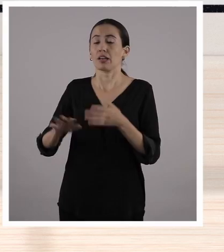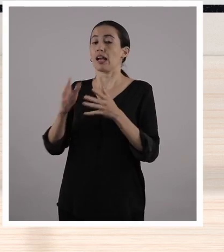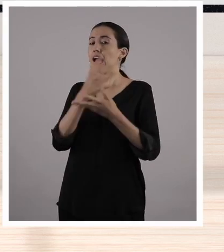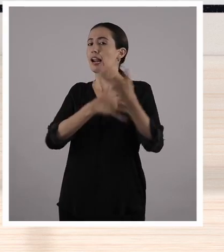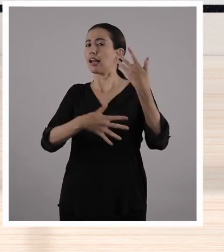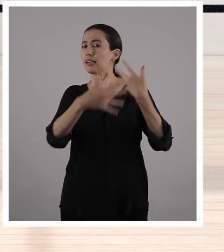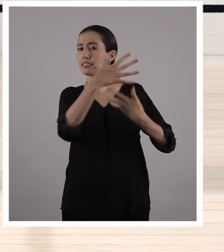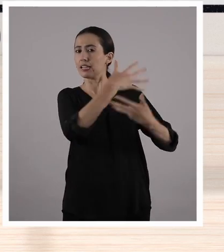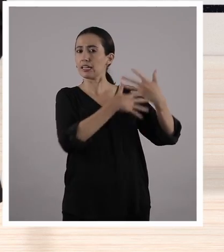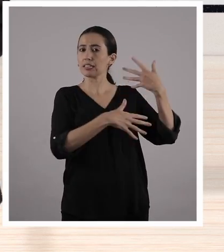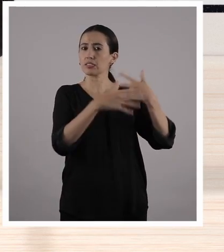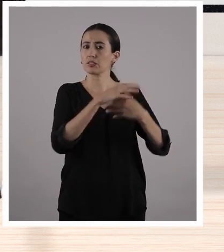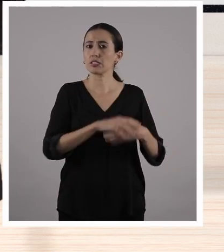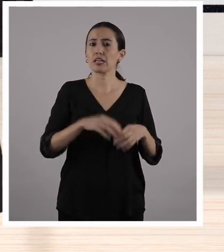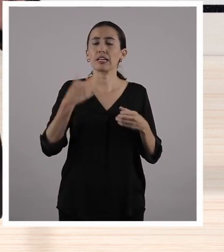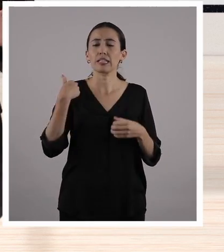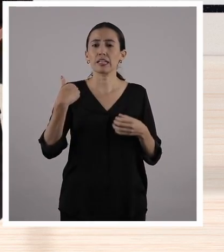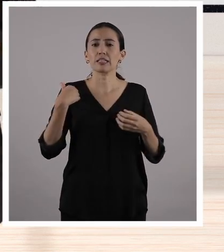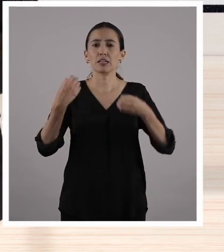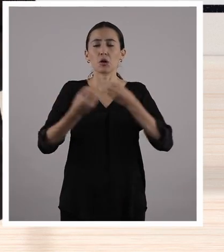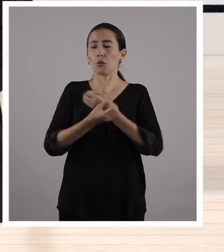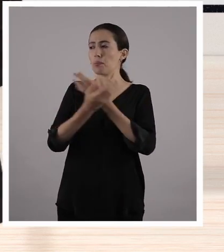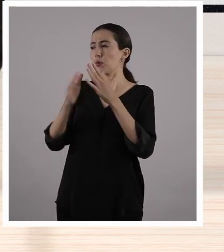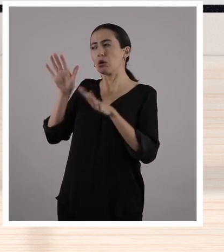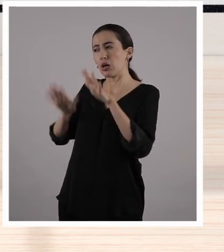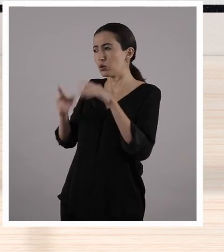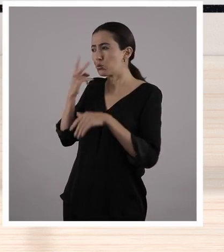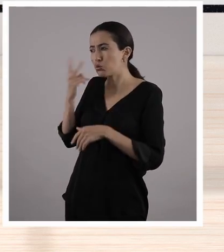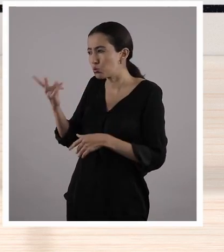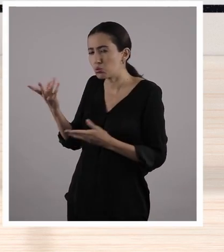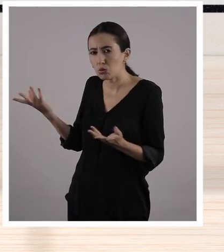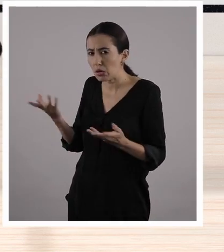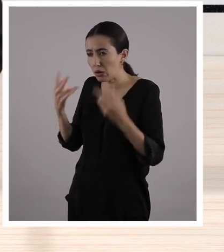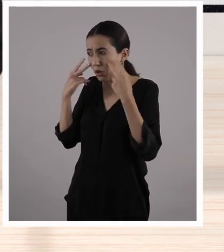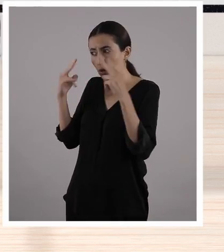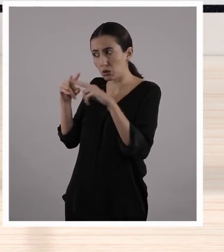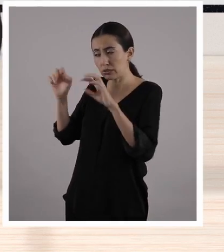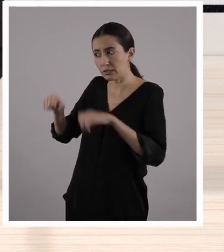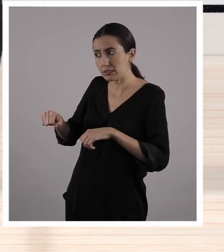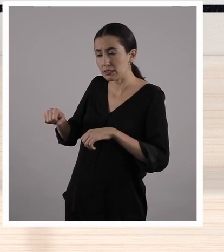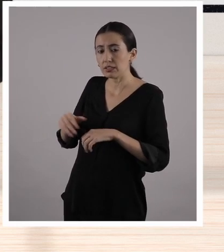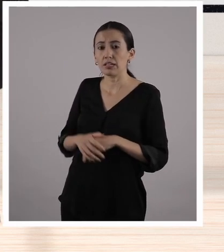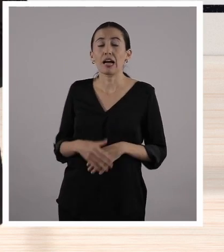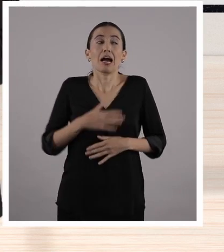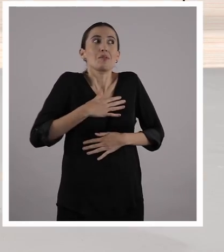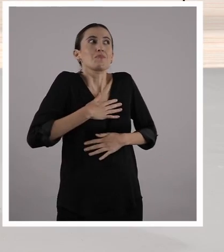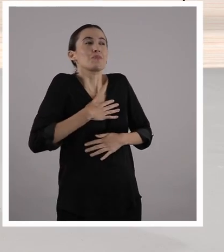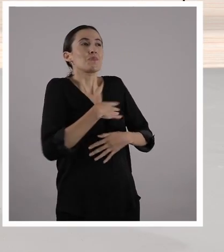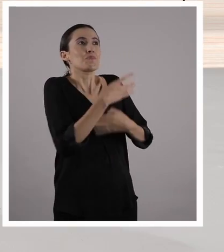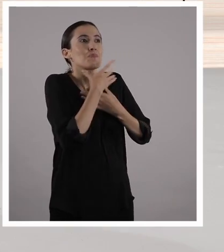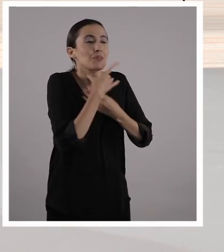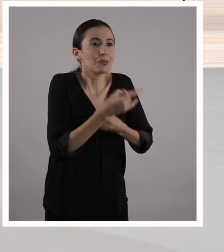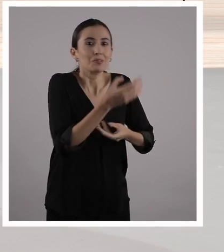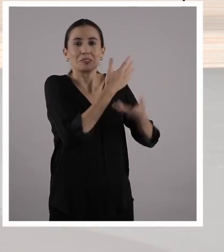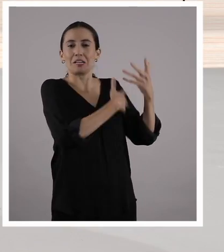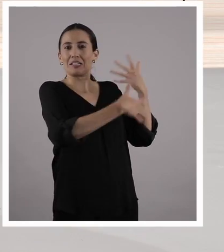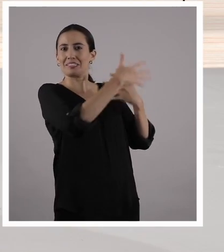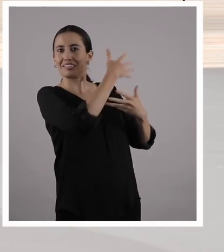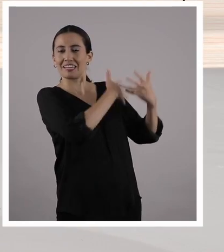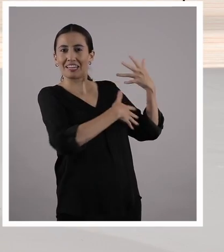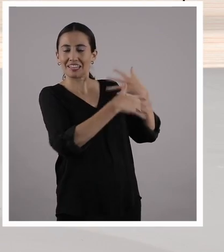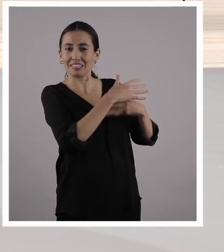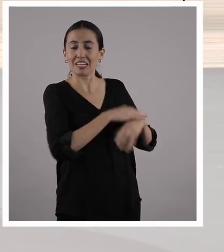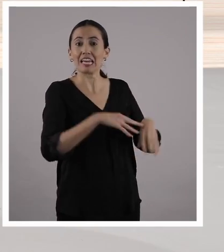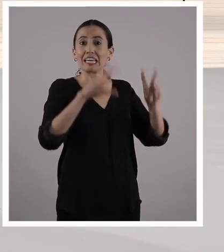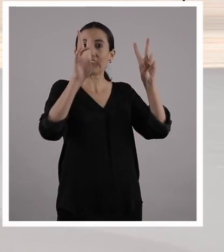Las leyendas, como te dije, cuentan muchas cosas interesantes. ¿Tú tal vez conoces alguna leyenda o algún mito ecuatoriano? A mí me encantan las